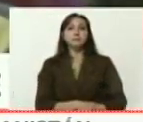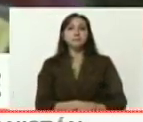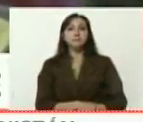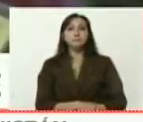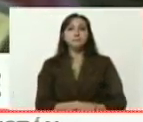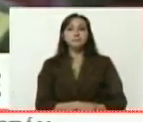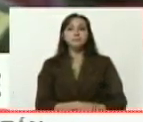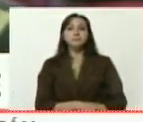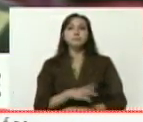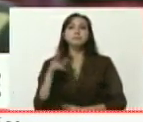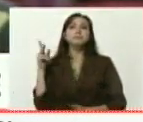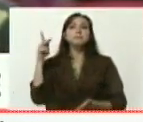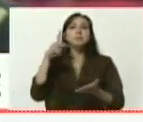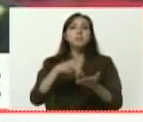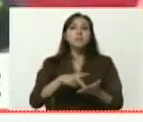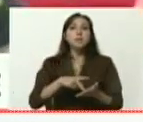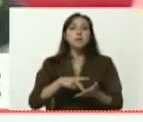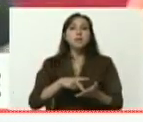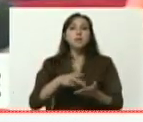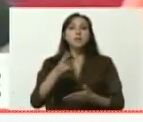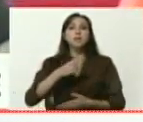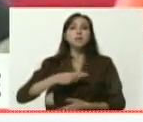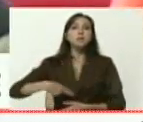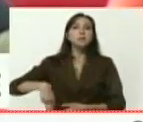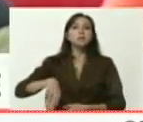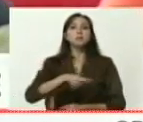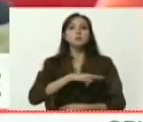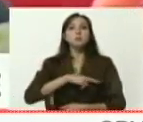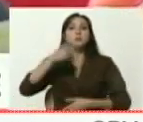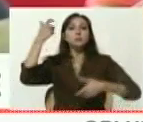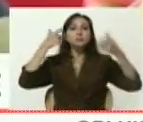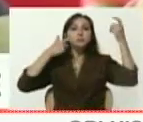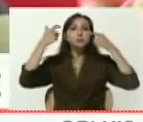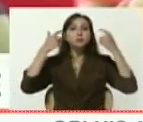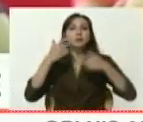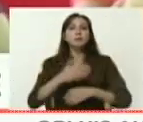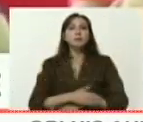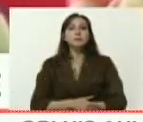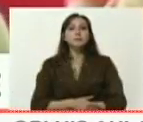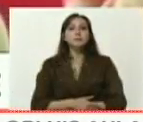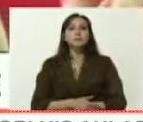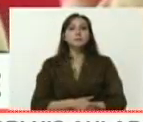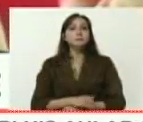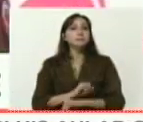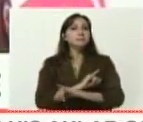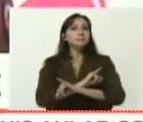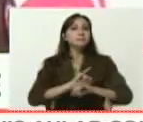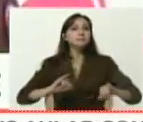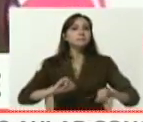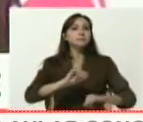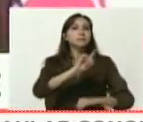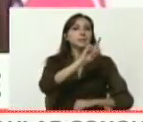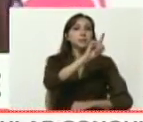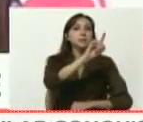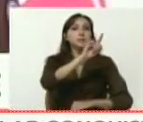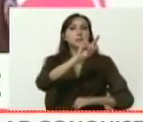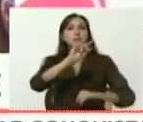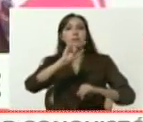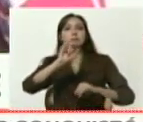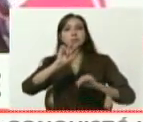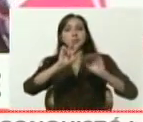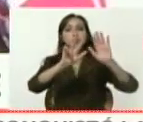Con la llegada de nuestro comandante eterno, se terminaban casi 170